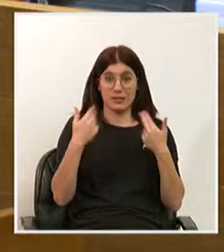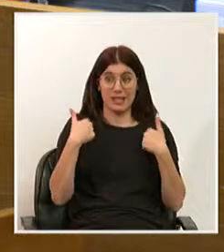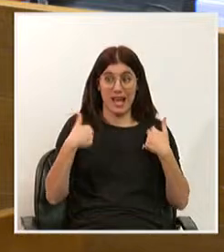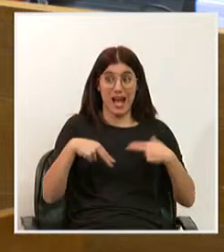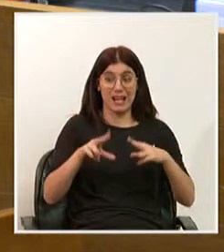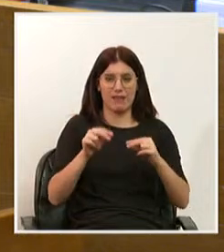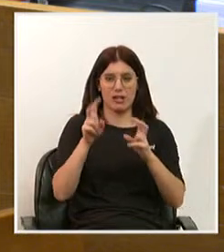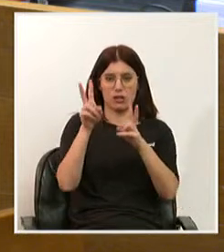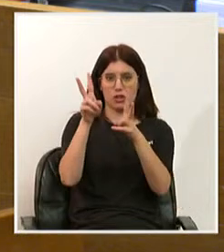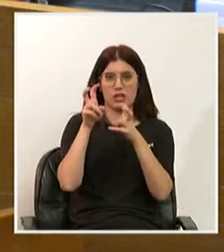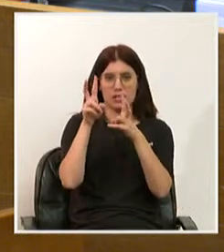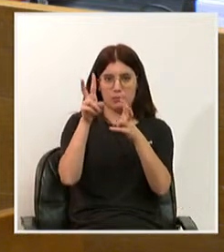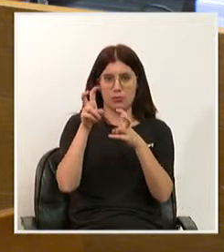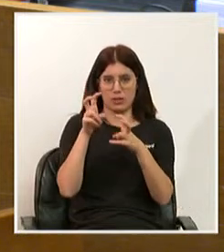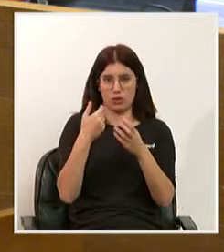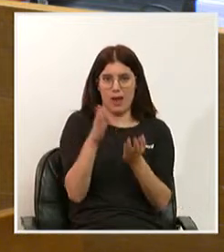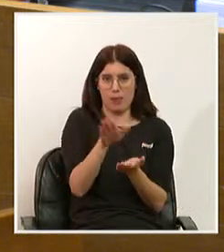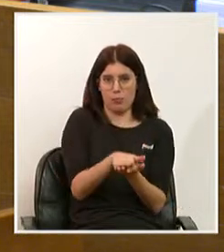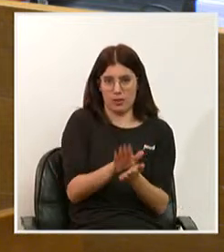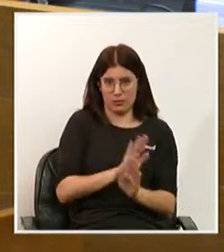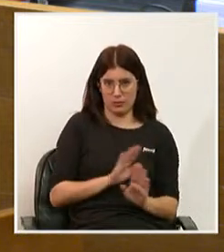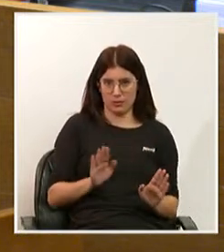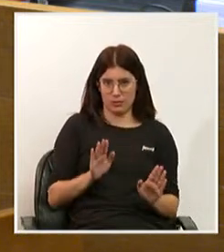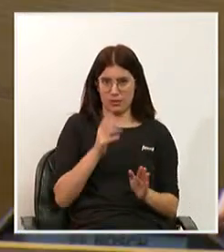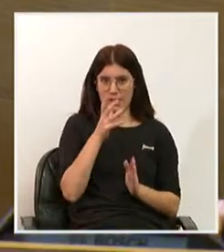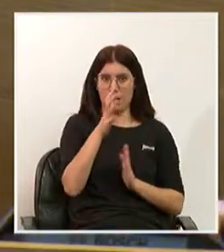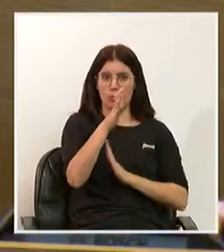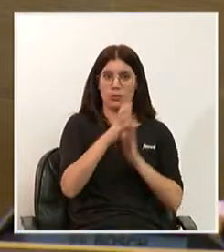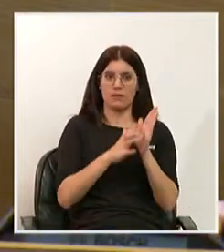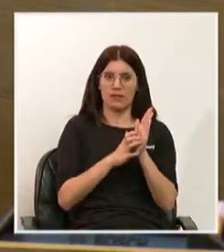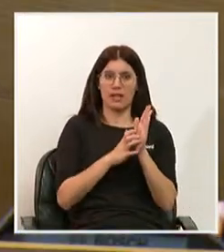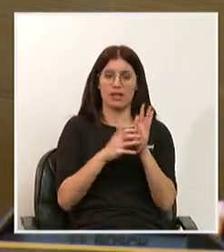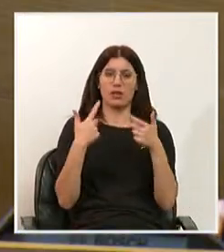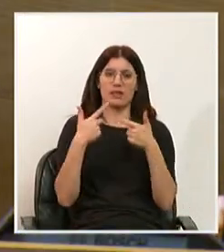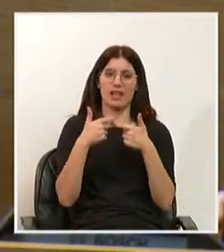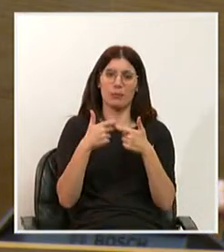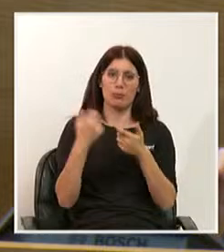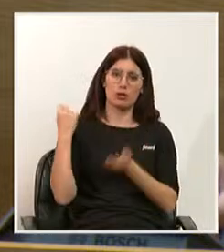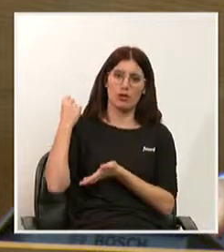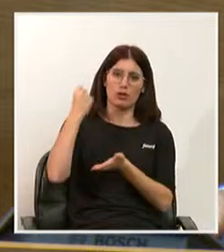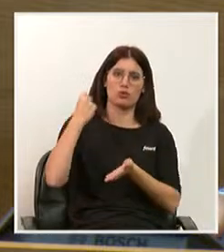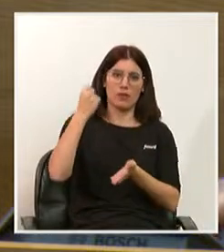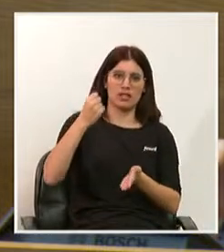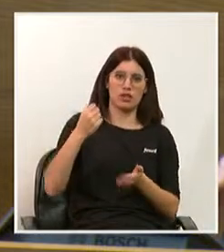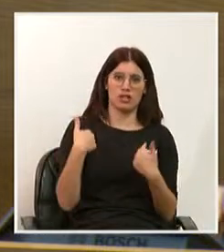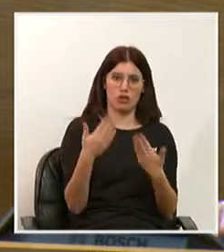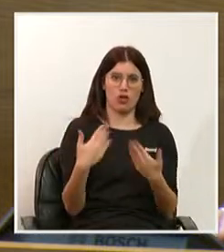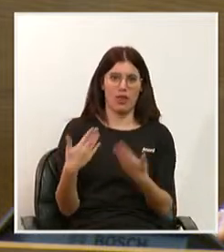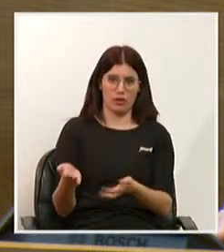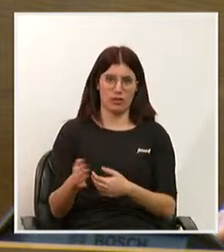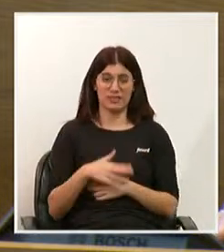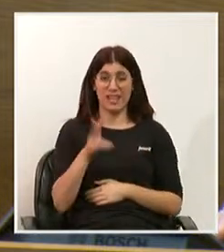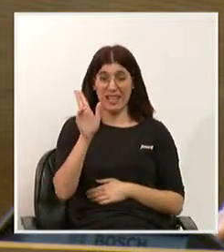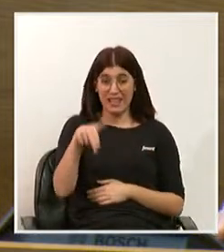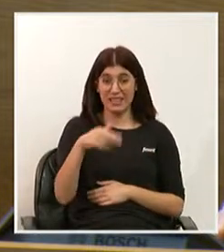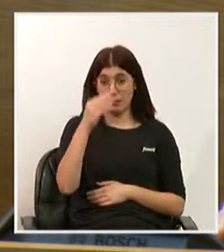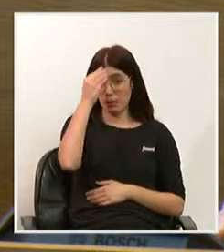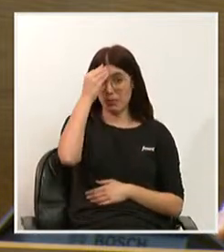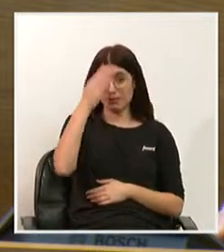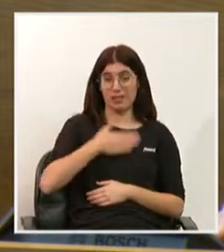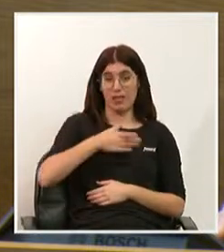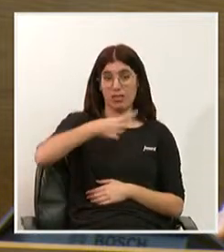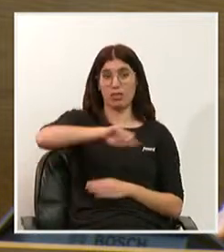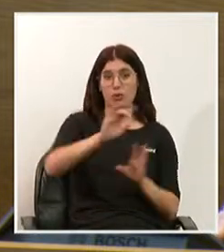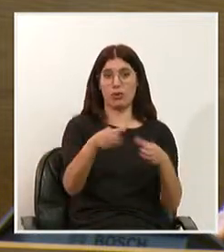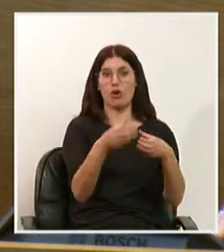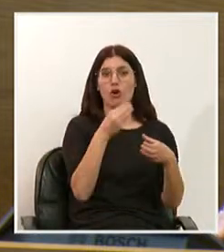impuesto a la muerte el de bonificación del impuesto de sucesiones y donaciones y también pensando nuestros jóvenes